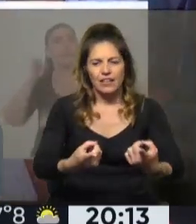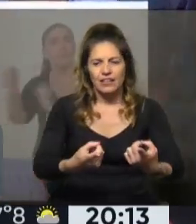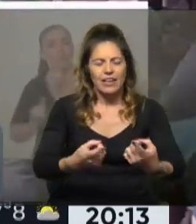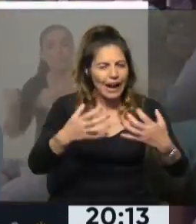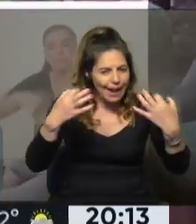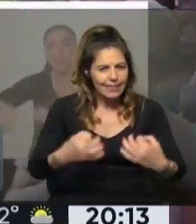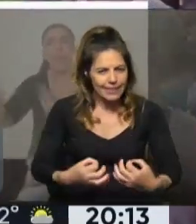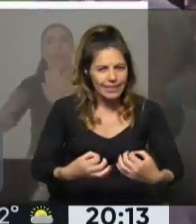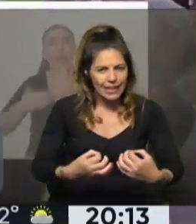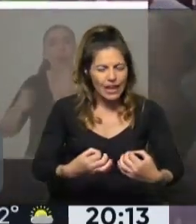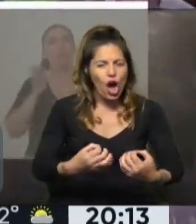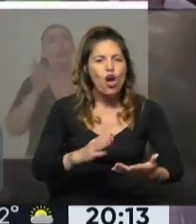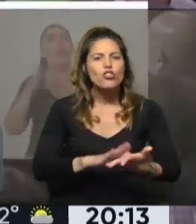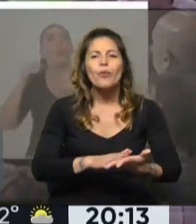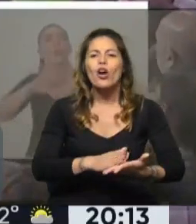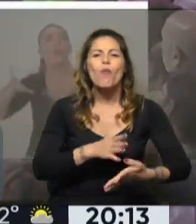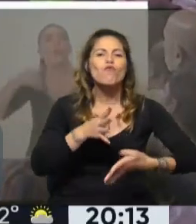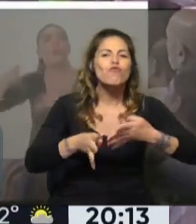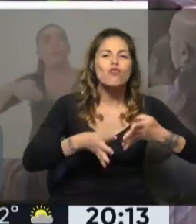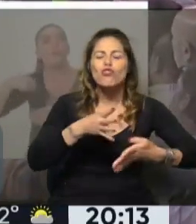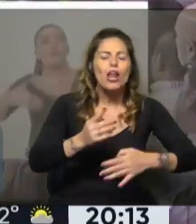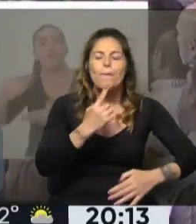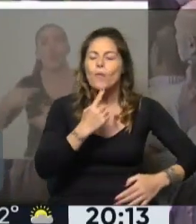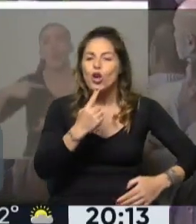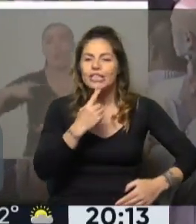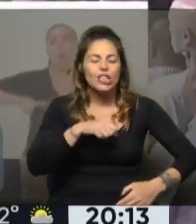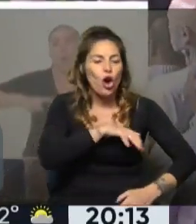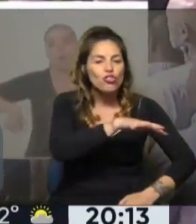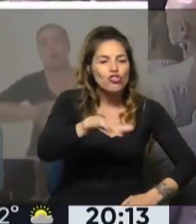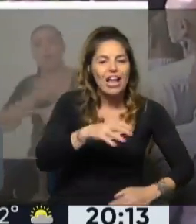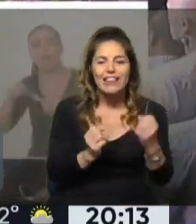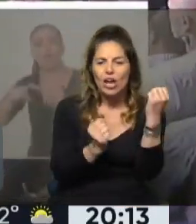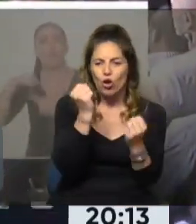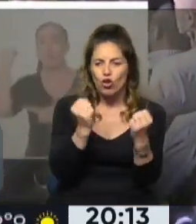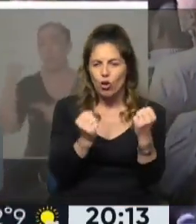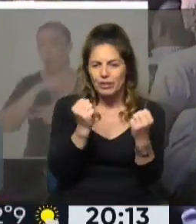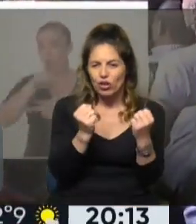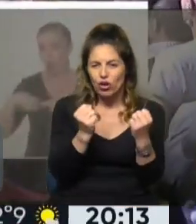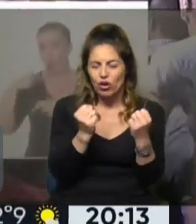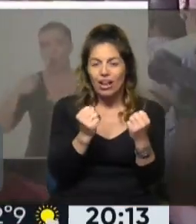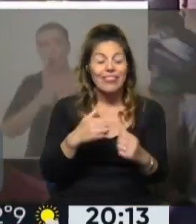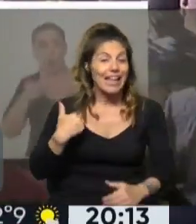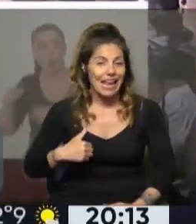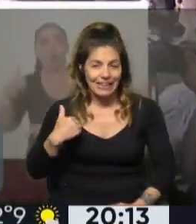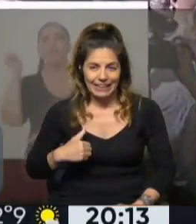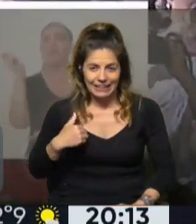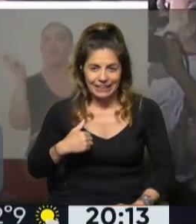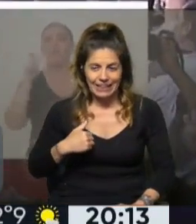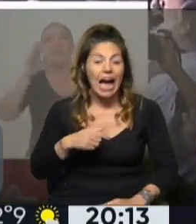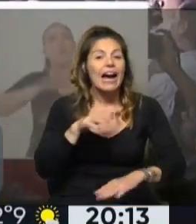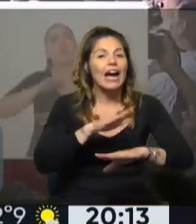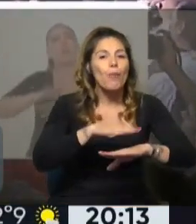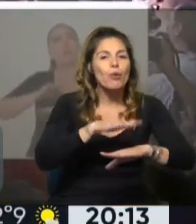garantías sobre el funcionamiento político social y económico de la Argentina es